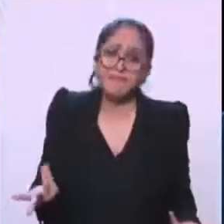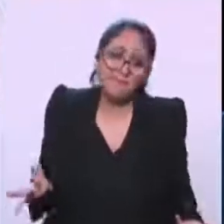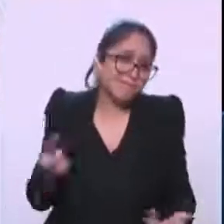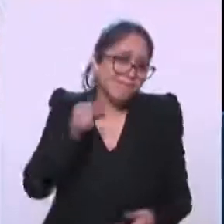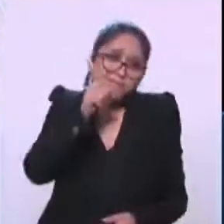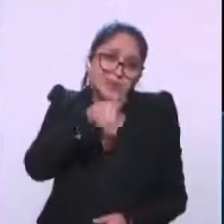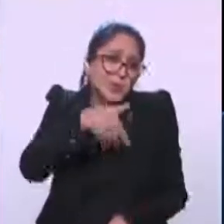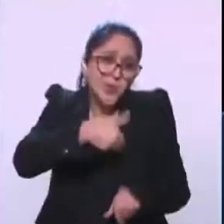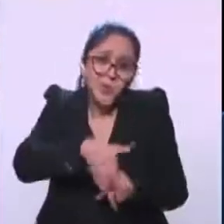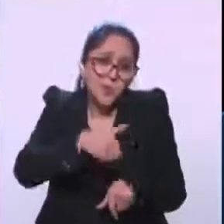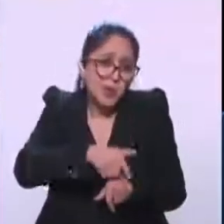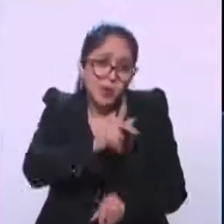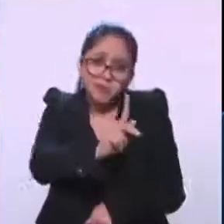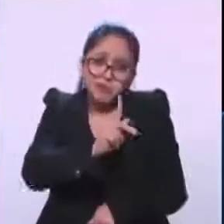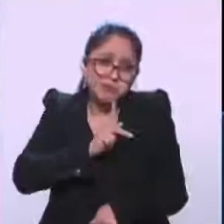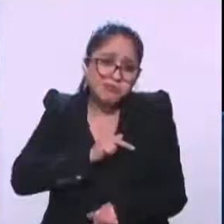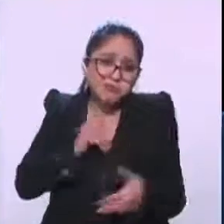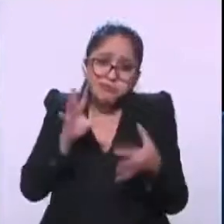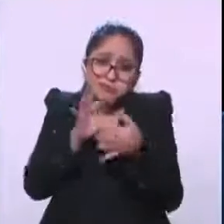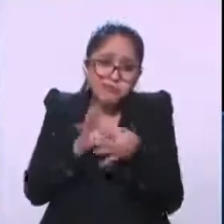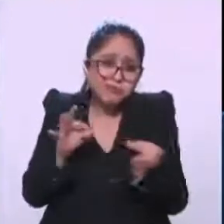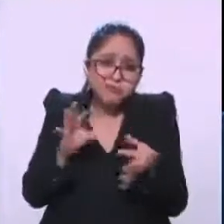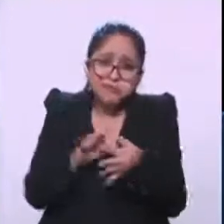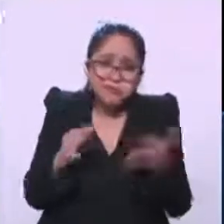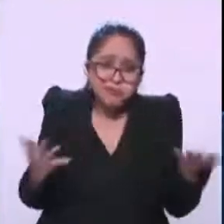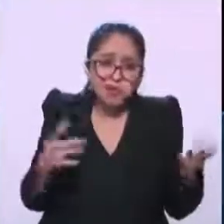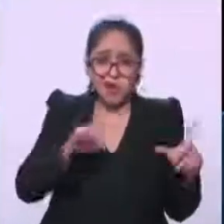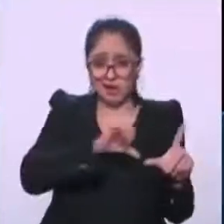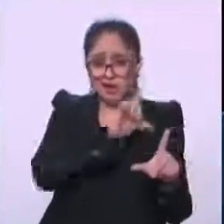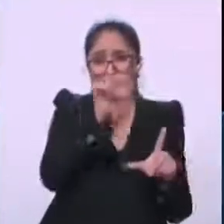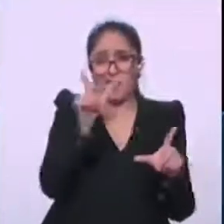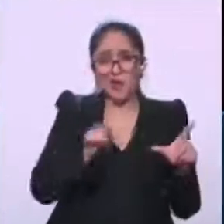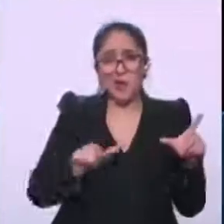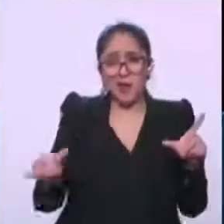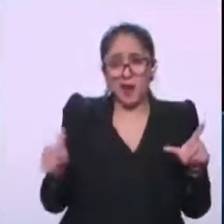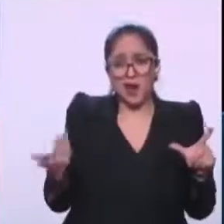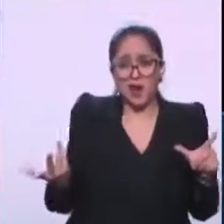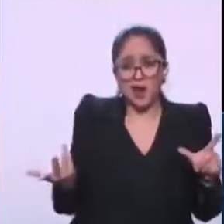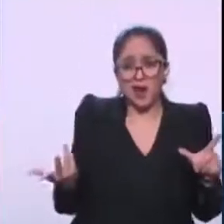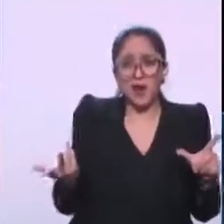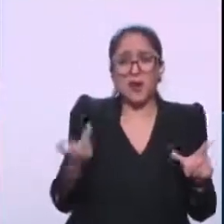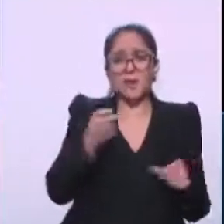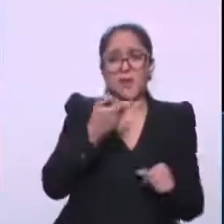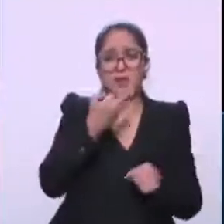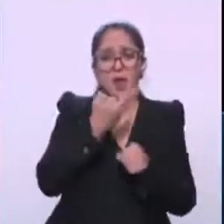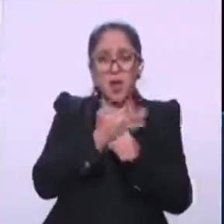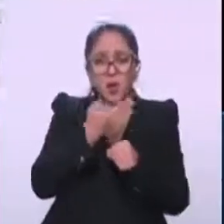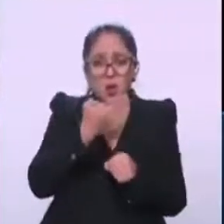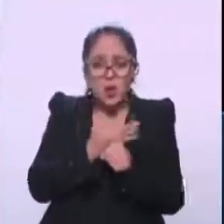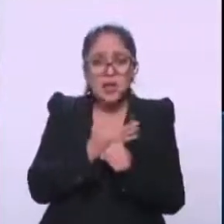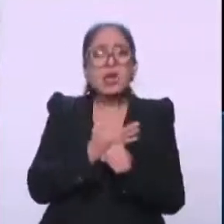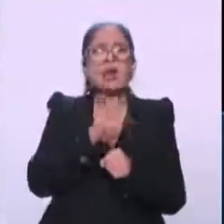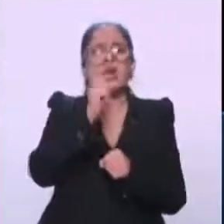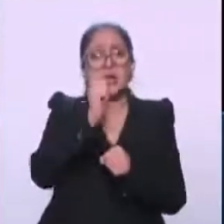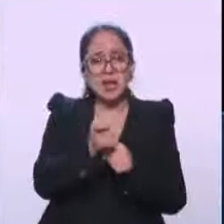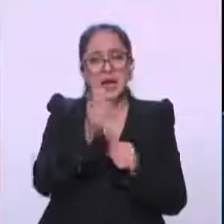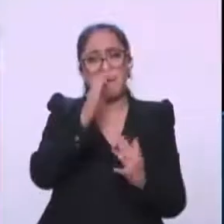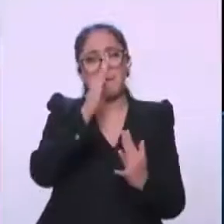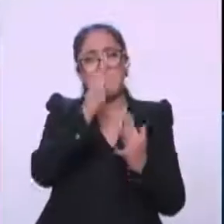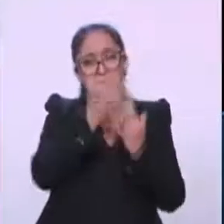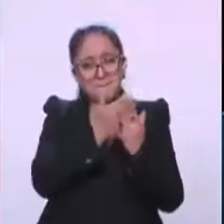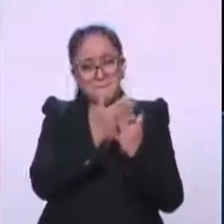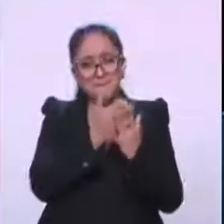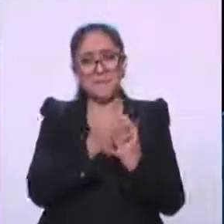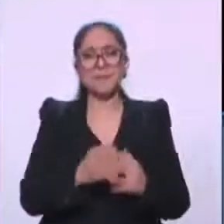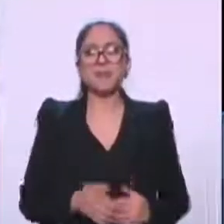números de los que estamos hablando. Entonces... No, lo que yo te digo es que la intermedia... Hay